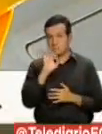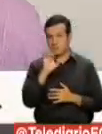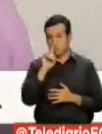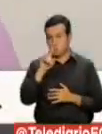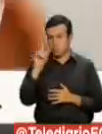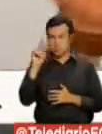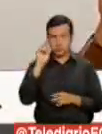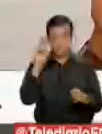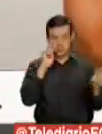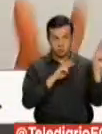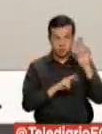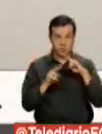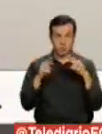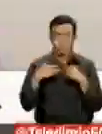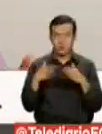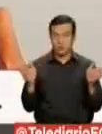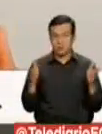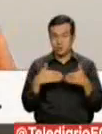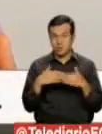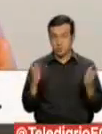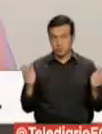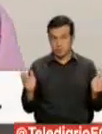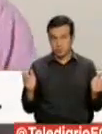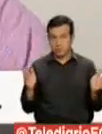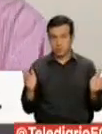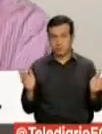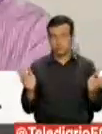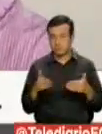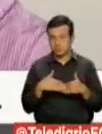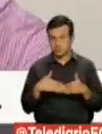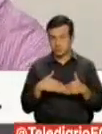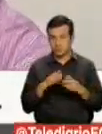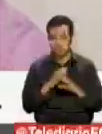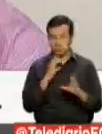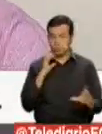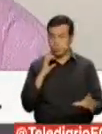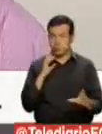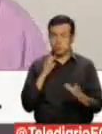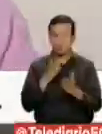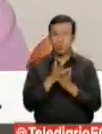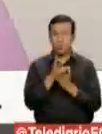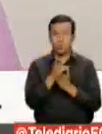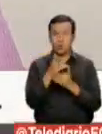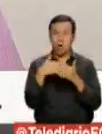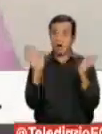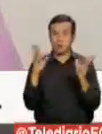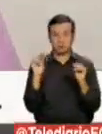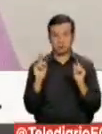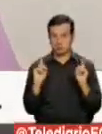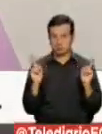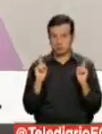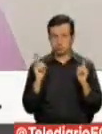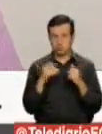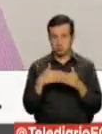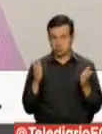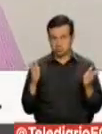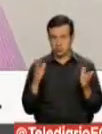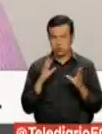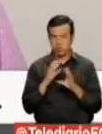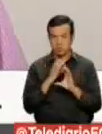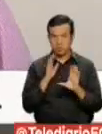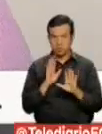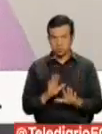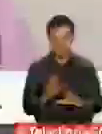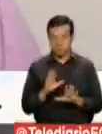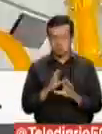EQ911. Las puertas en este sentido no se abren con el bus en movimiento, o si las puertas están abiertas, cuando el bus está